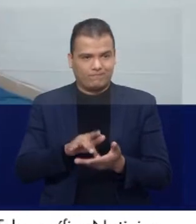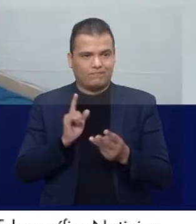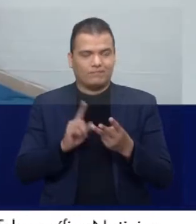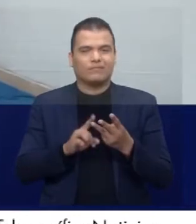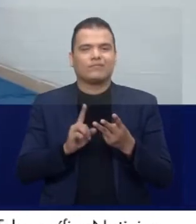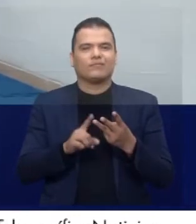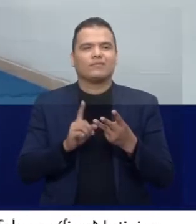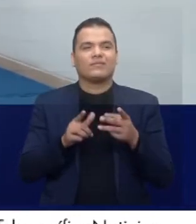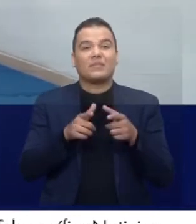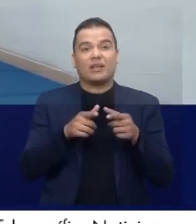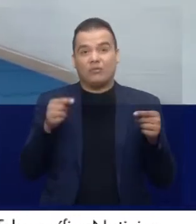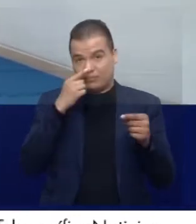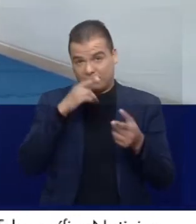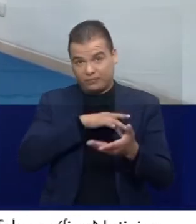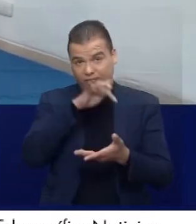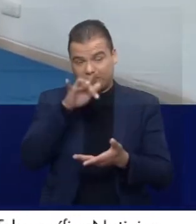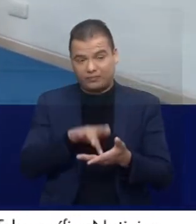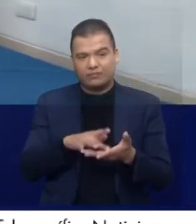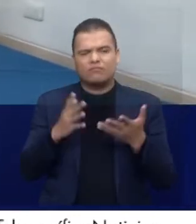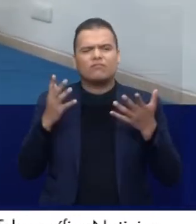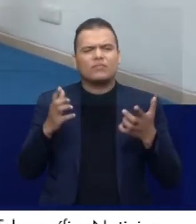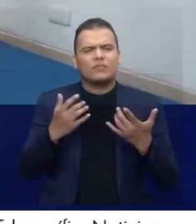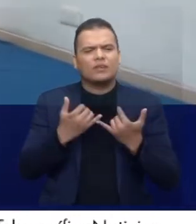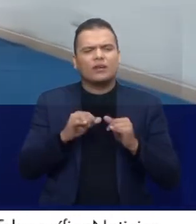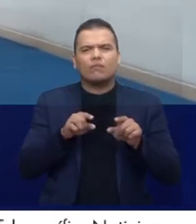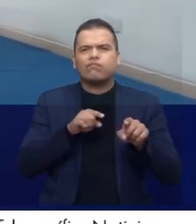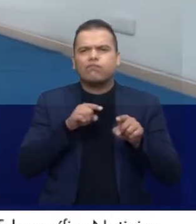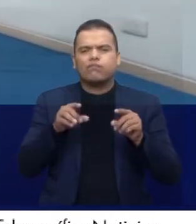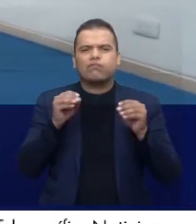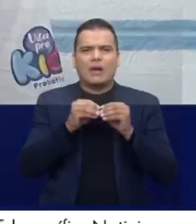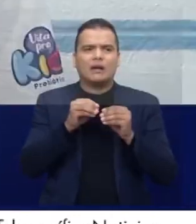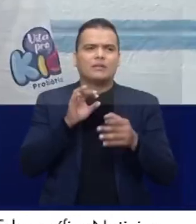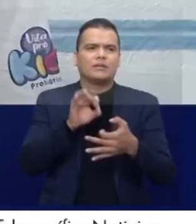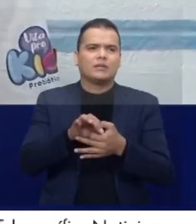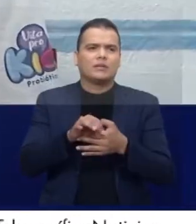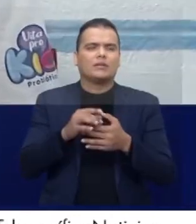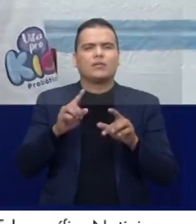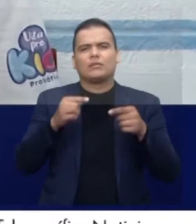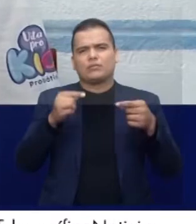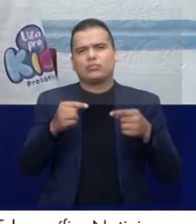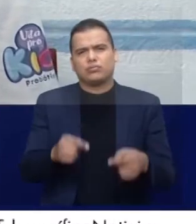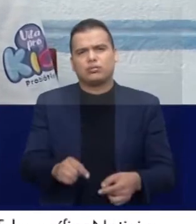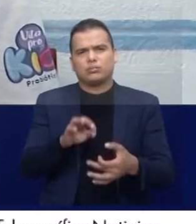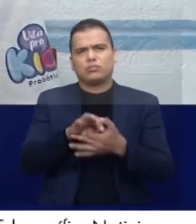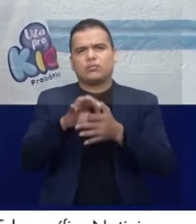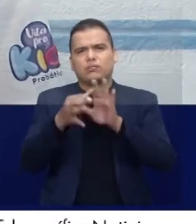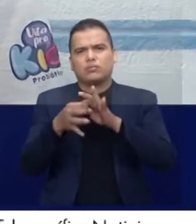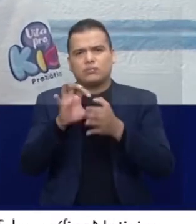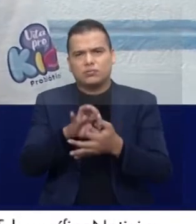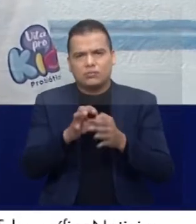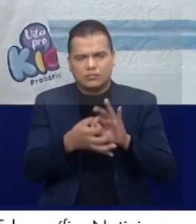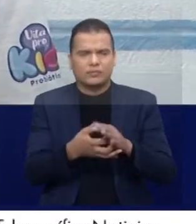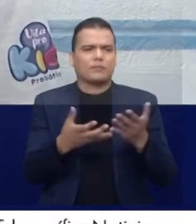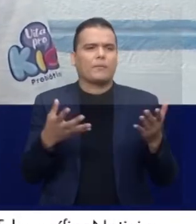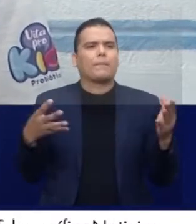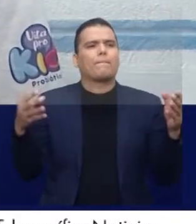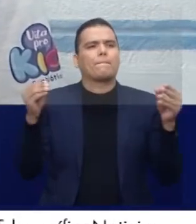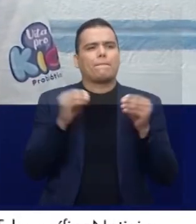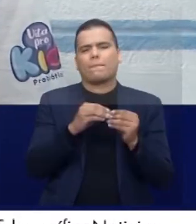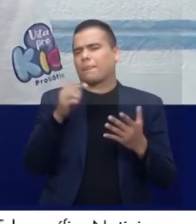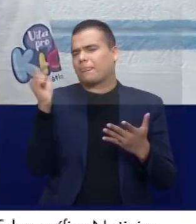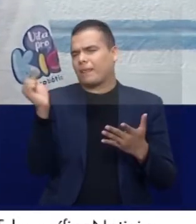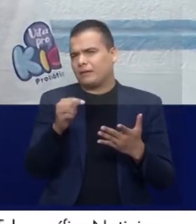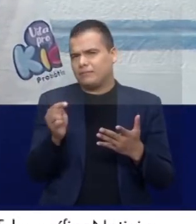Japón. Quiero representar a mi país, ir a los niños, ir a los campeonatos olímpicos y a todos